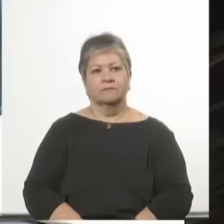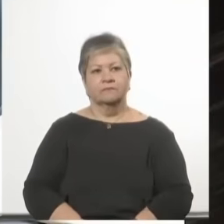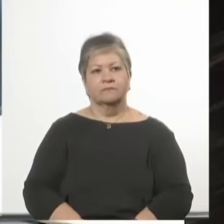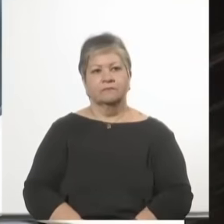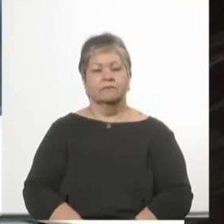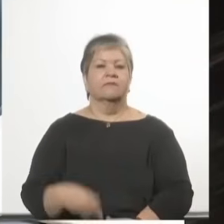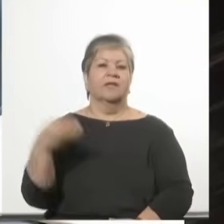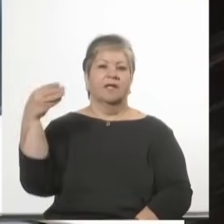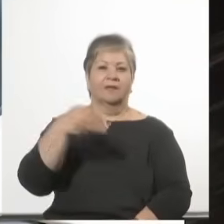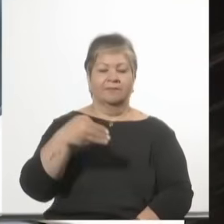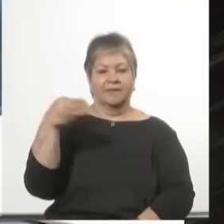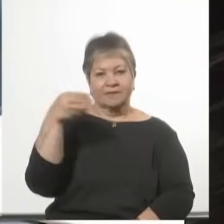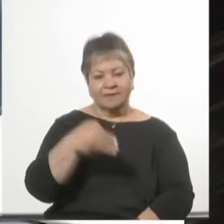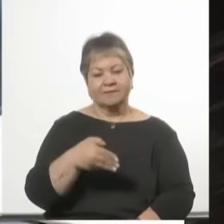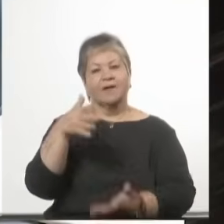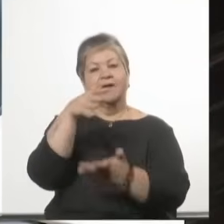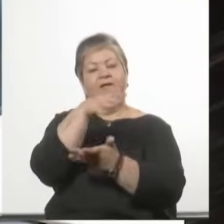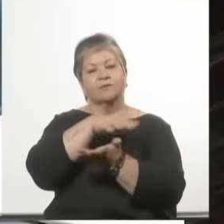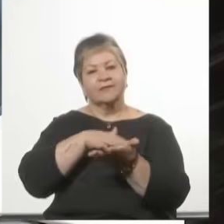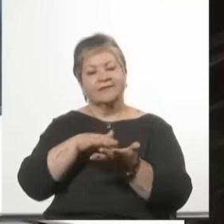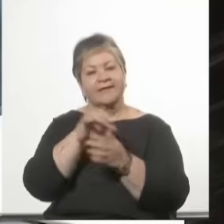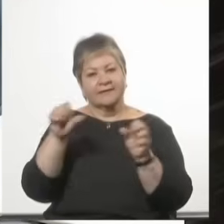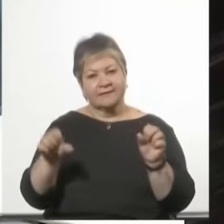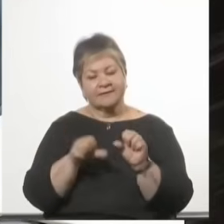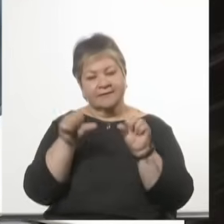a participar de una instancia